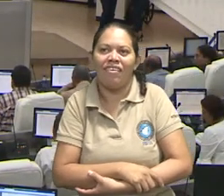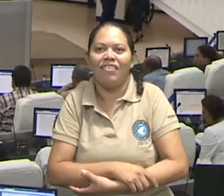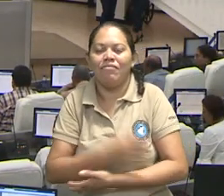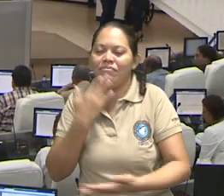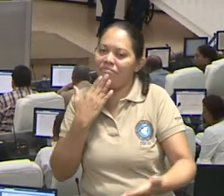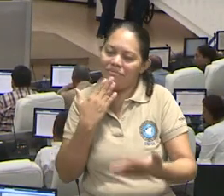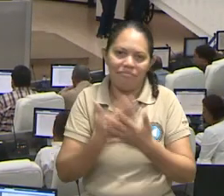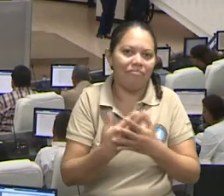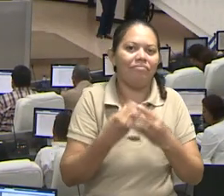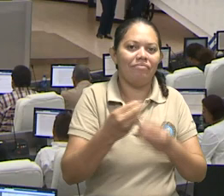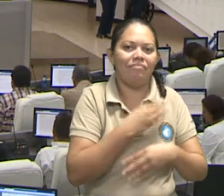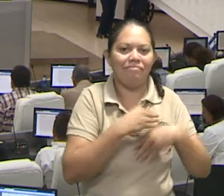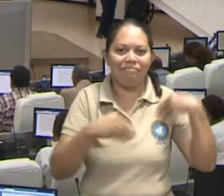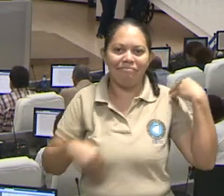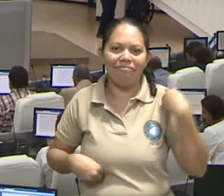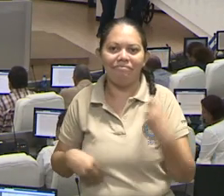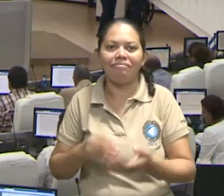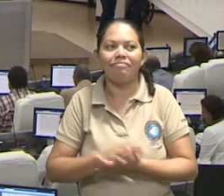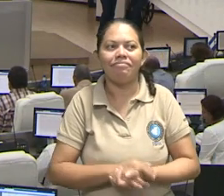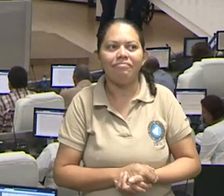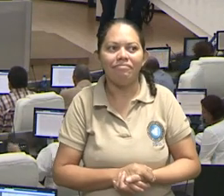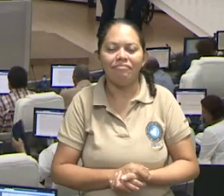Muchas gracias, presidente.